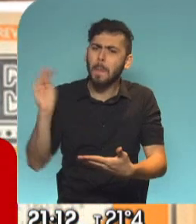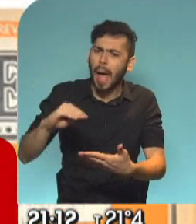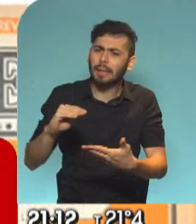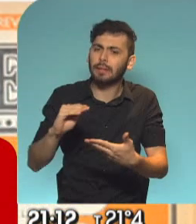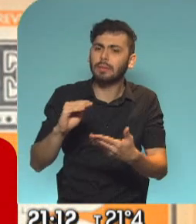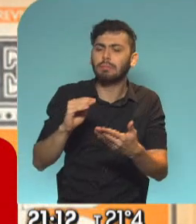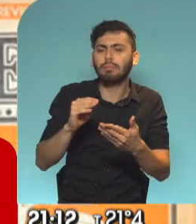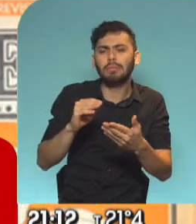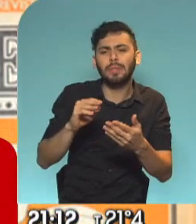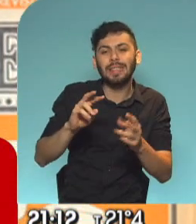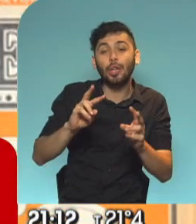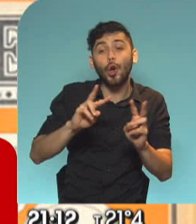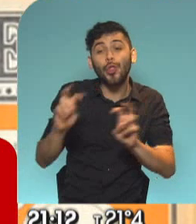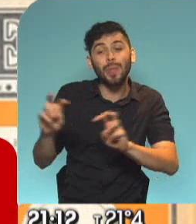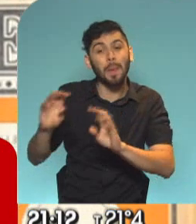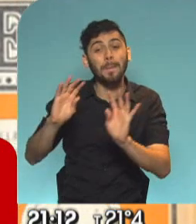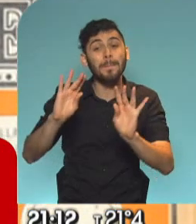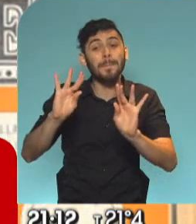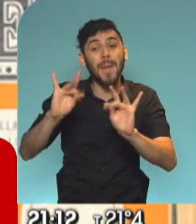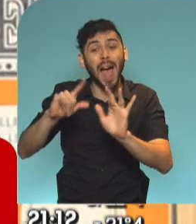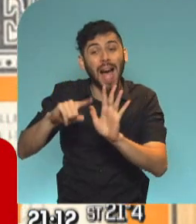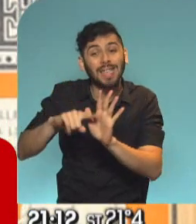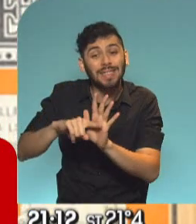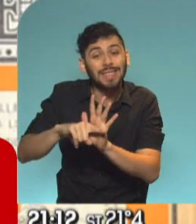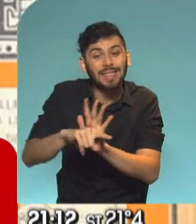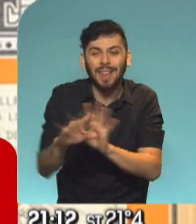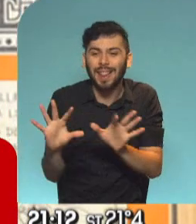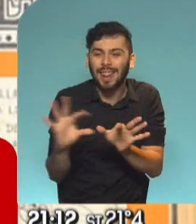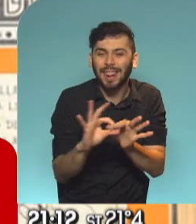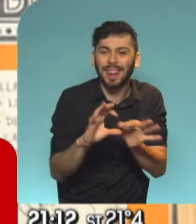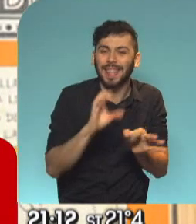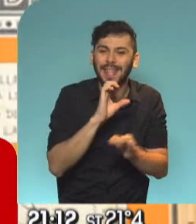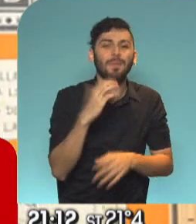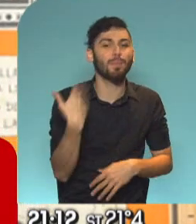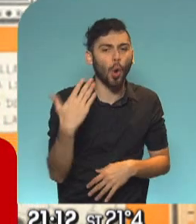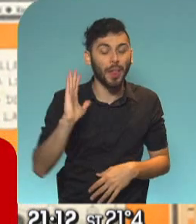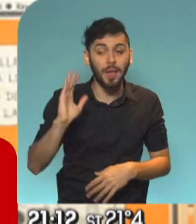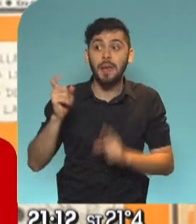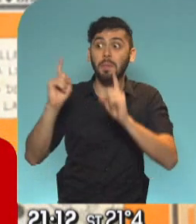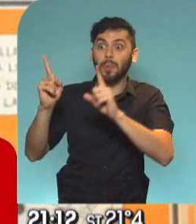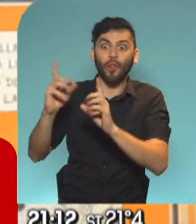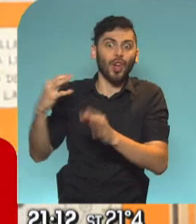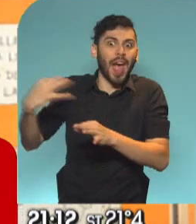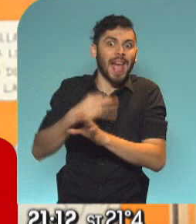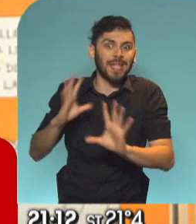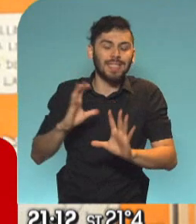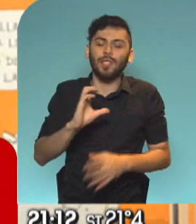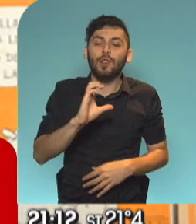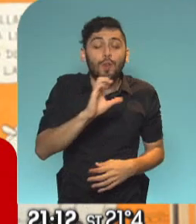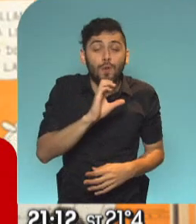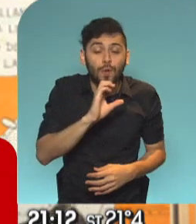otras cosas más complejas, y me parece que el maestro vino a señalarnos eso, ¿no? Que el humor es